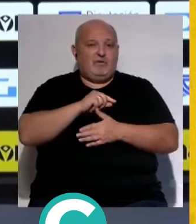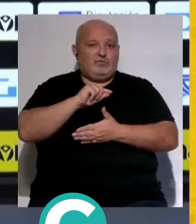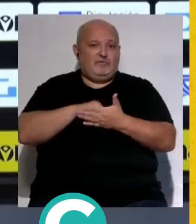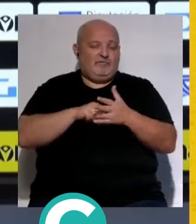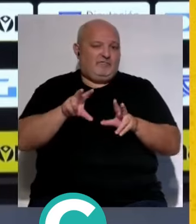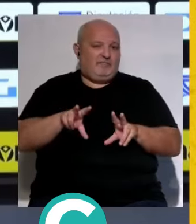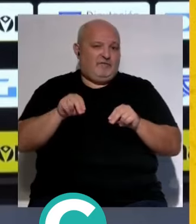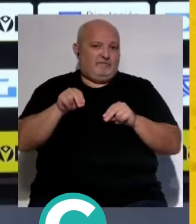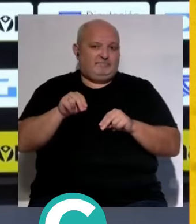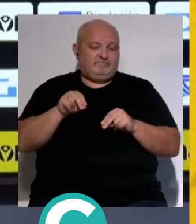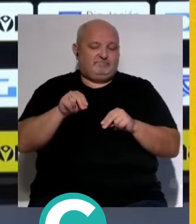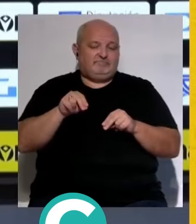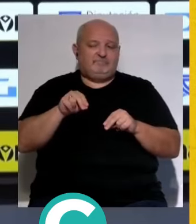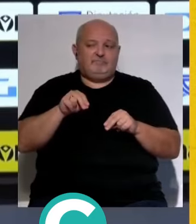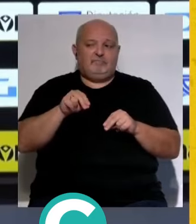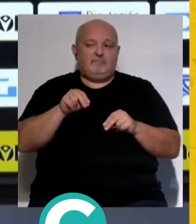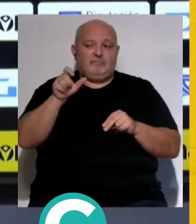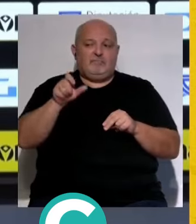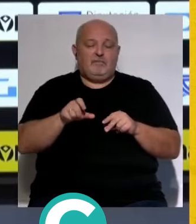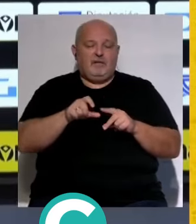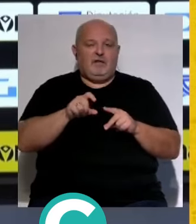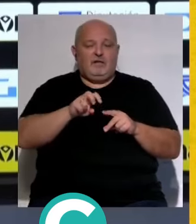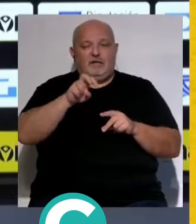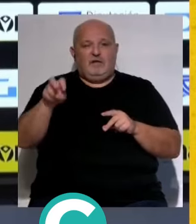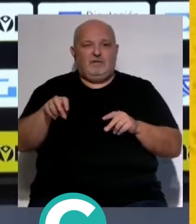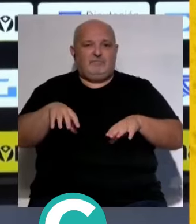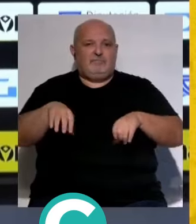contrato como futbolista profesional, se enrolaba